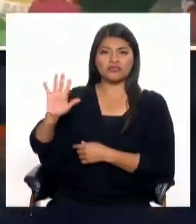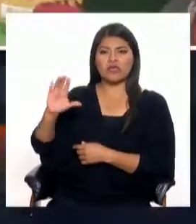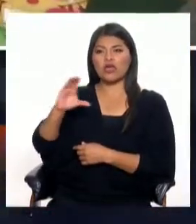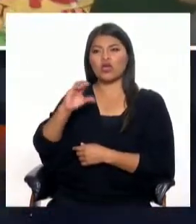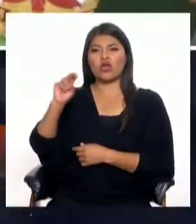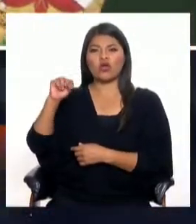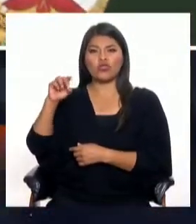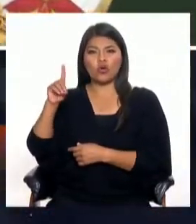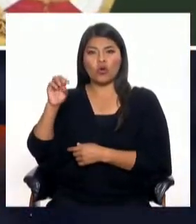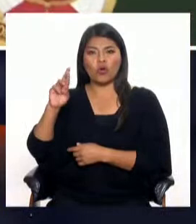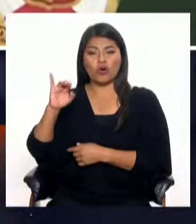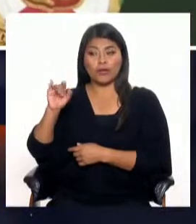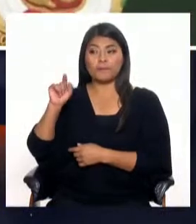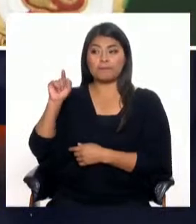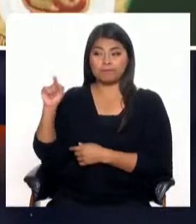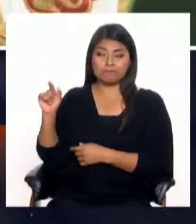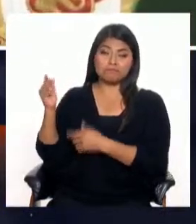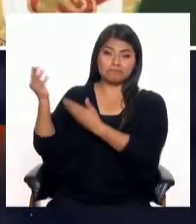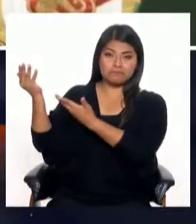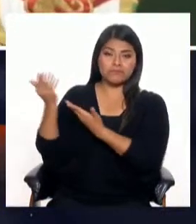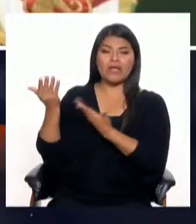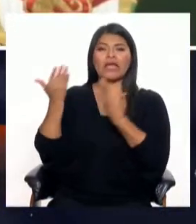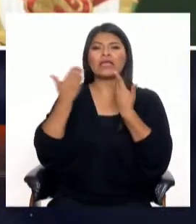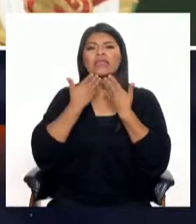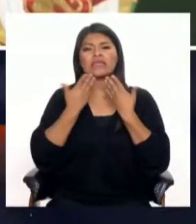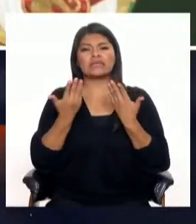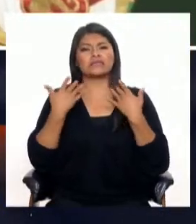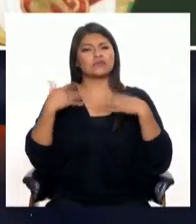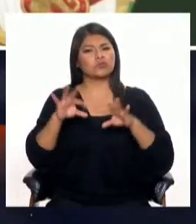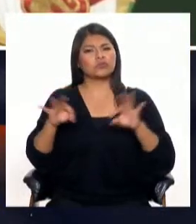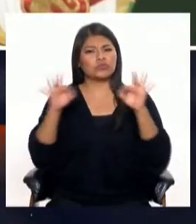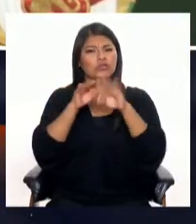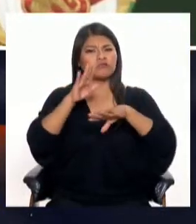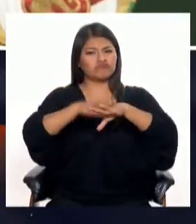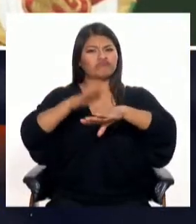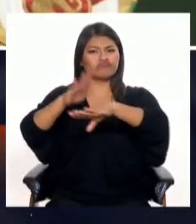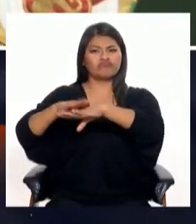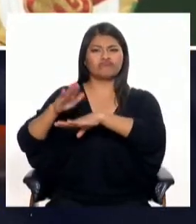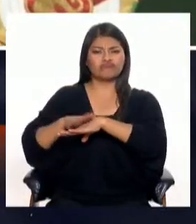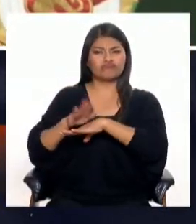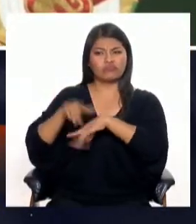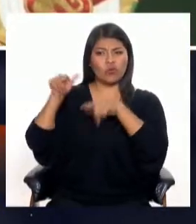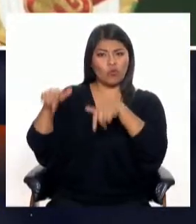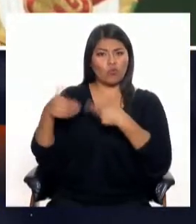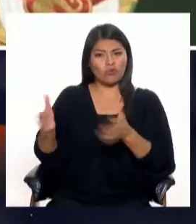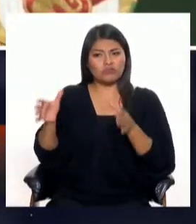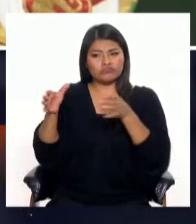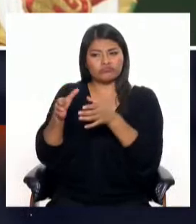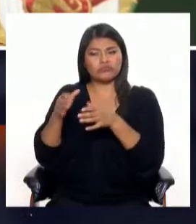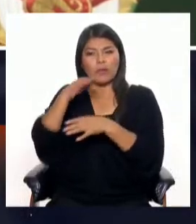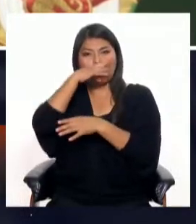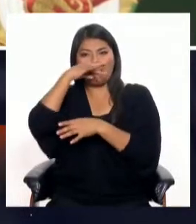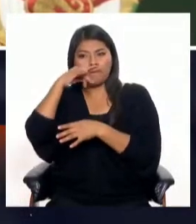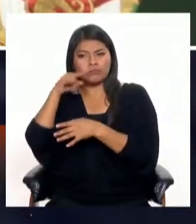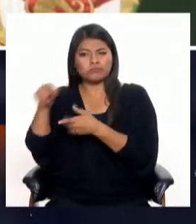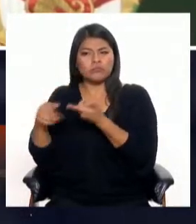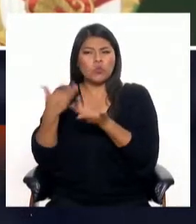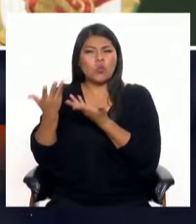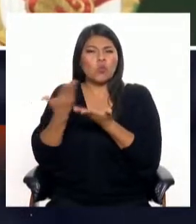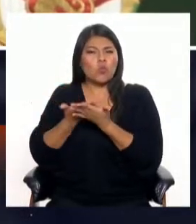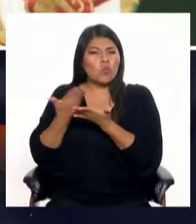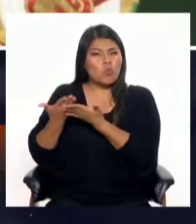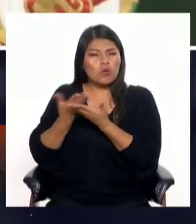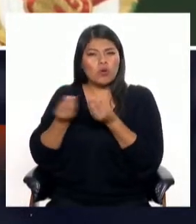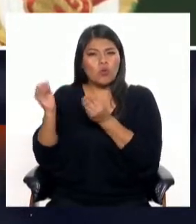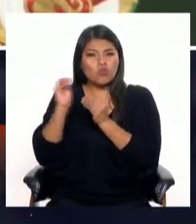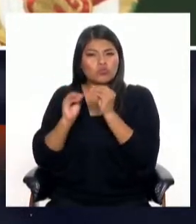duro golpe, además que se da a conocer algunas modalidades que está usando ahora el narcotráfico para llevar la droga